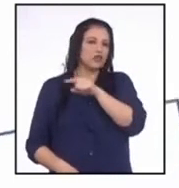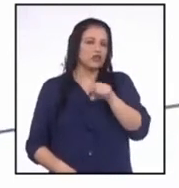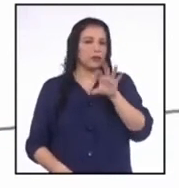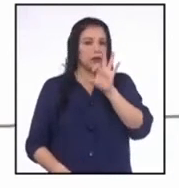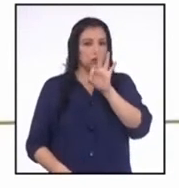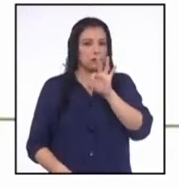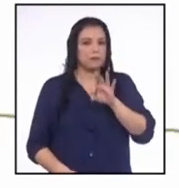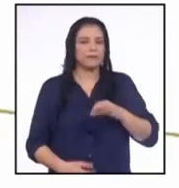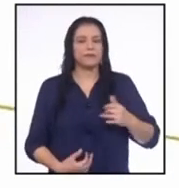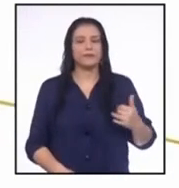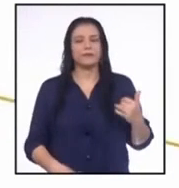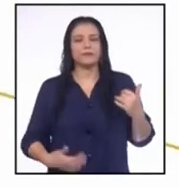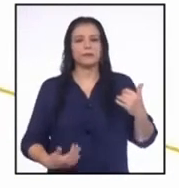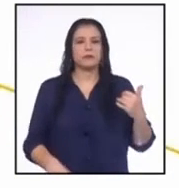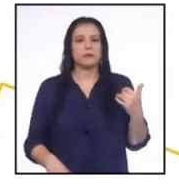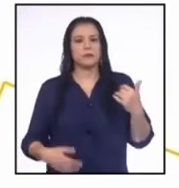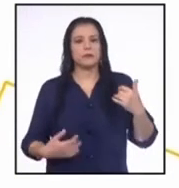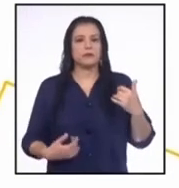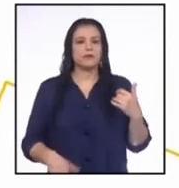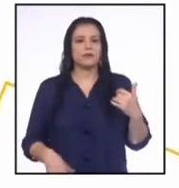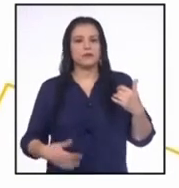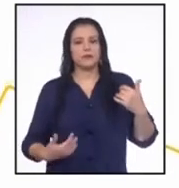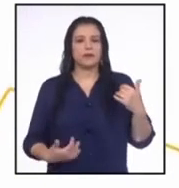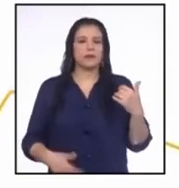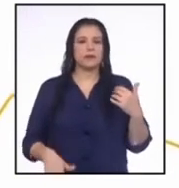9.